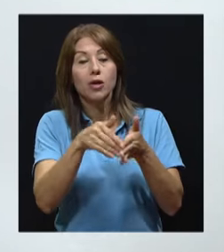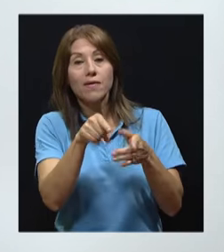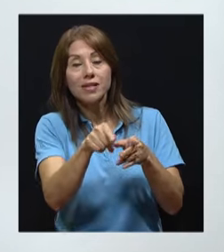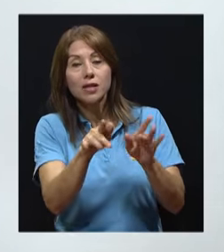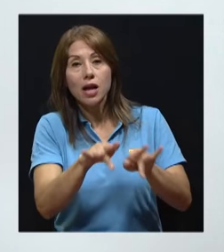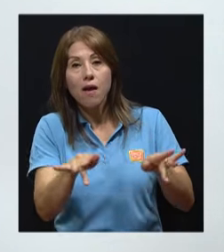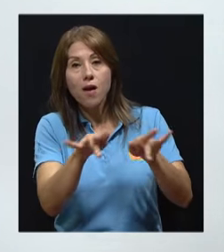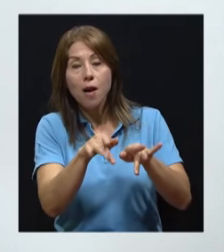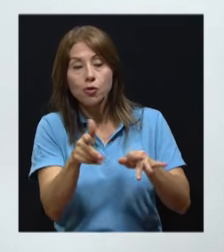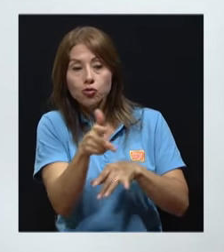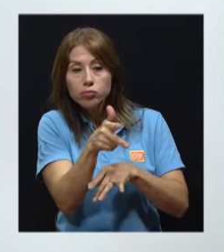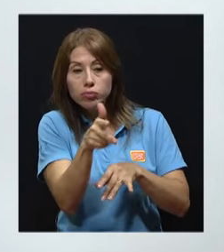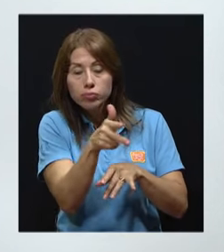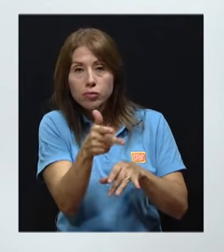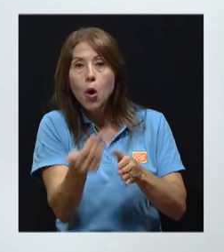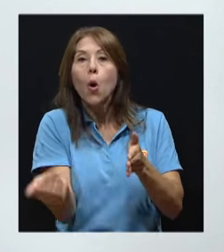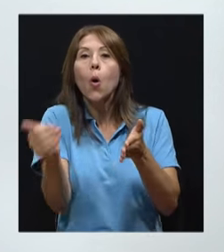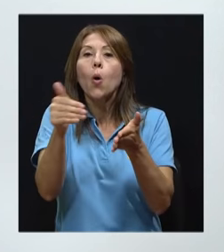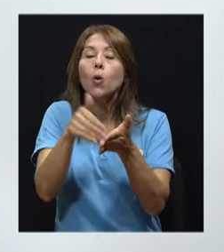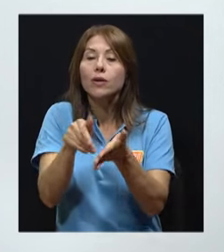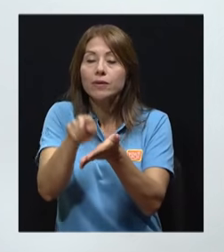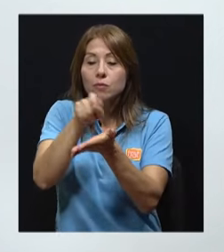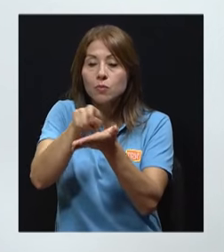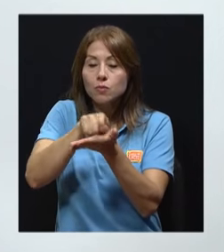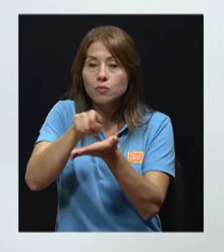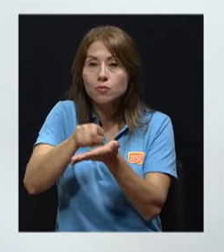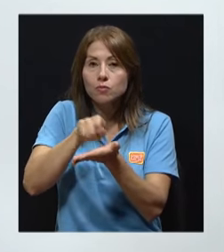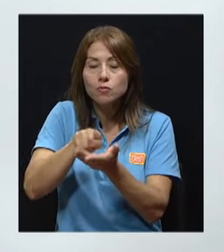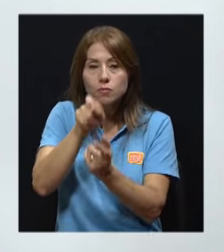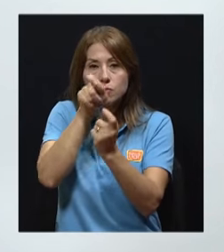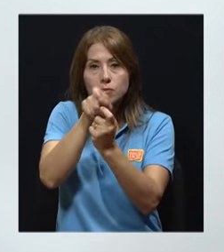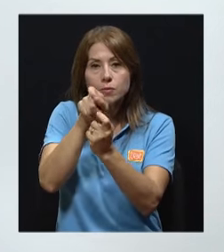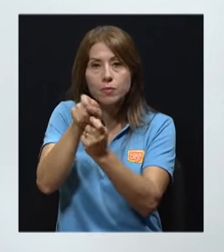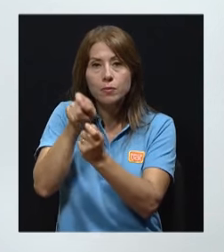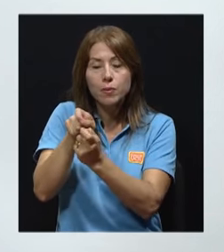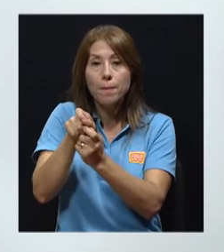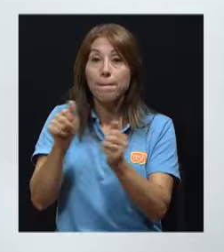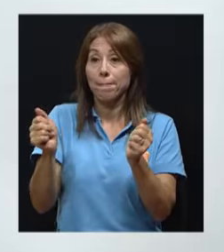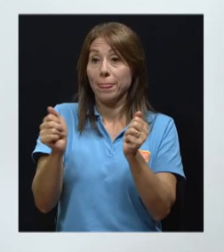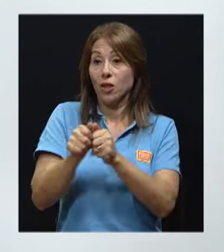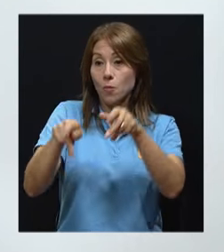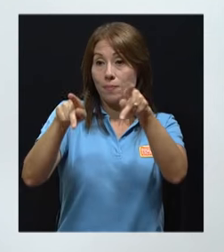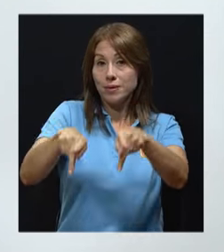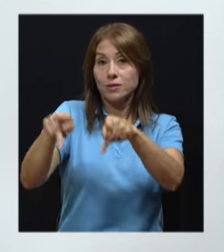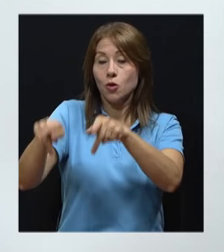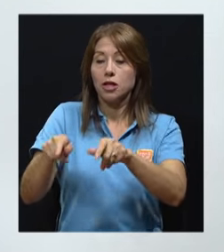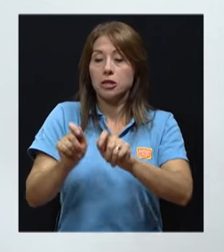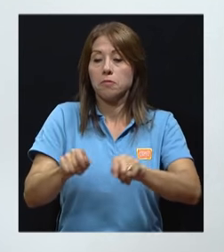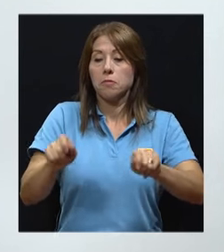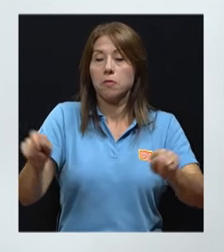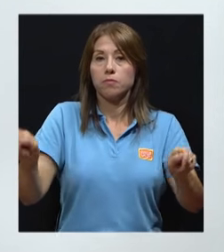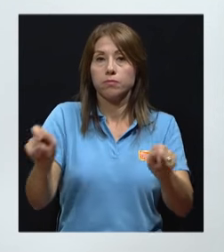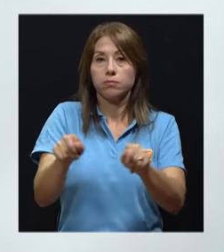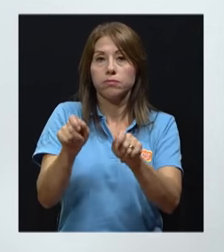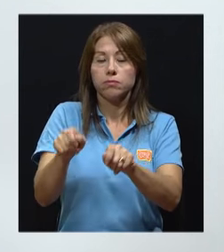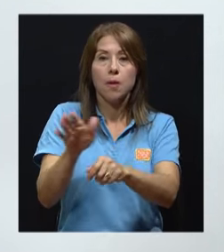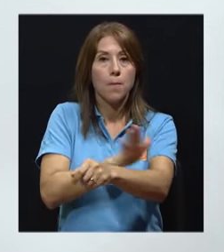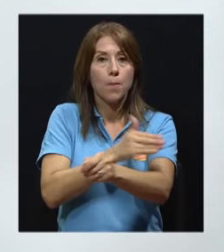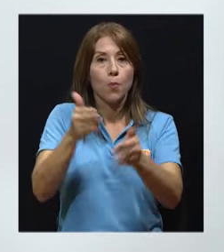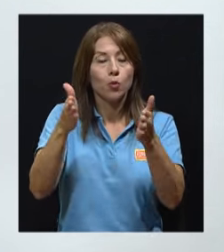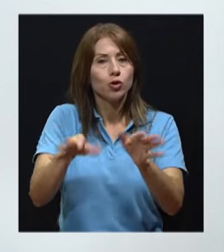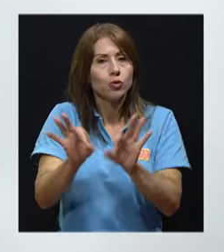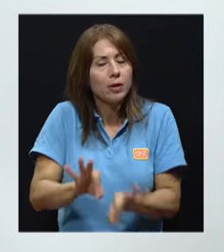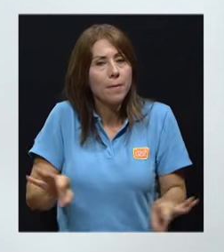vez volvemos a escribirlo detalladamente y con ejecutantes que nosotros tenemos Y estos